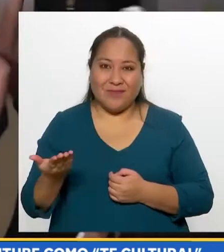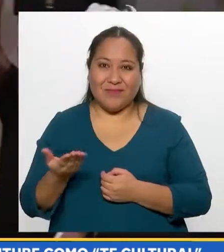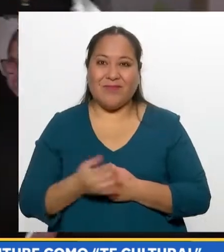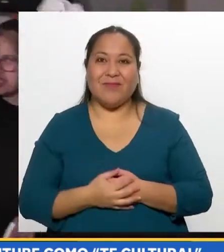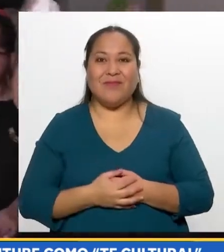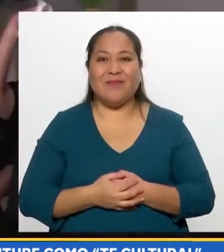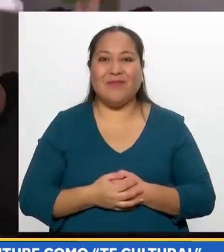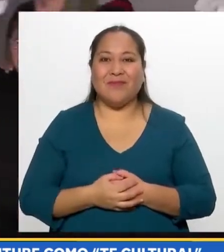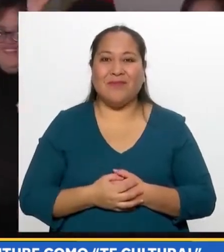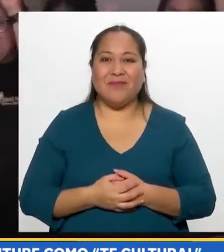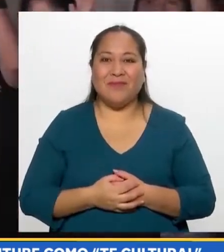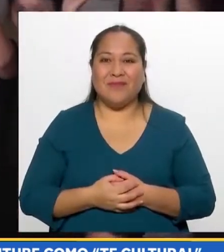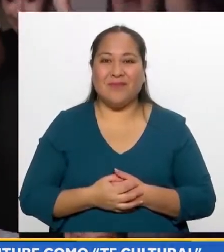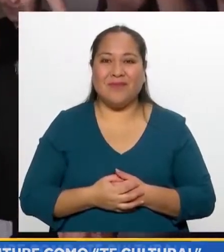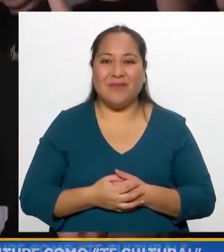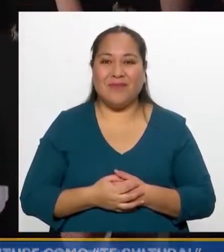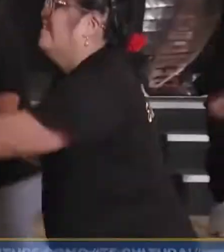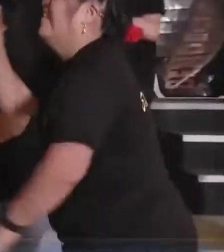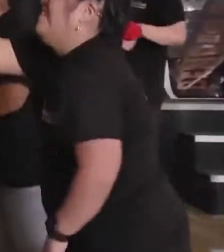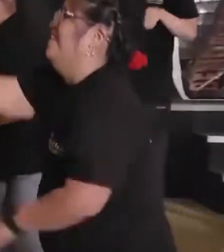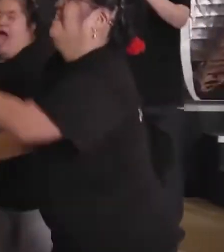canal.